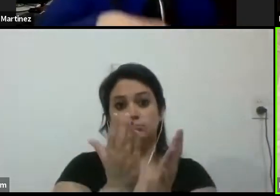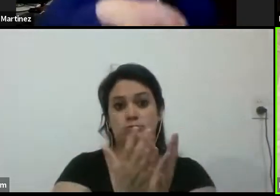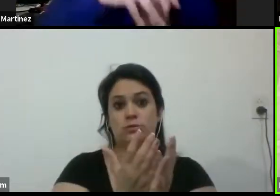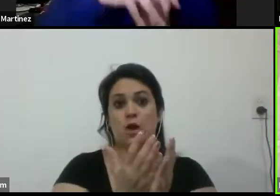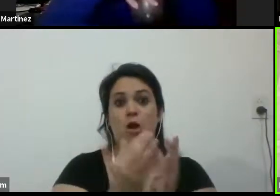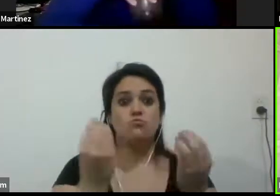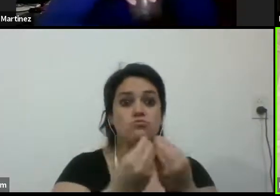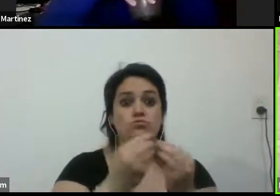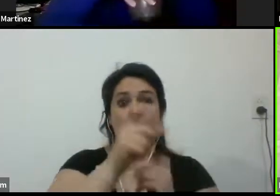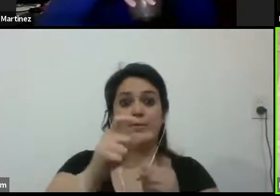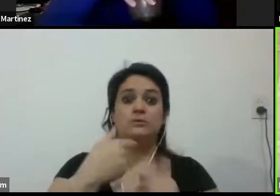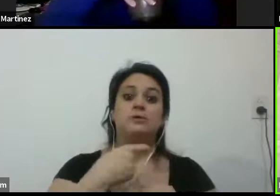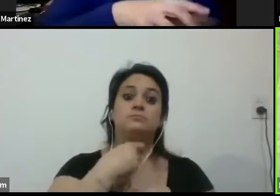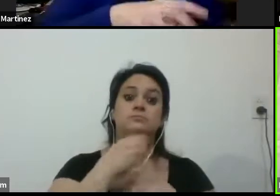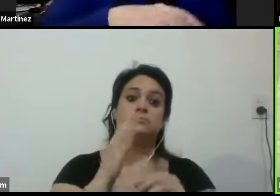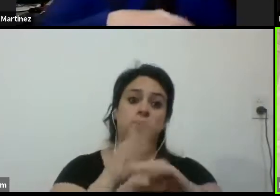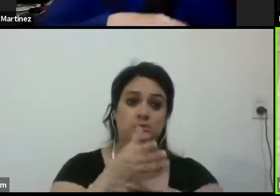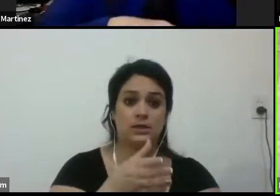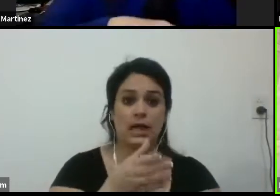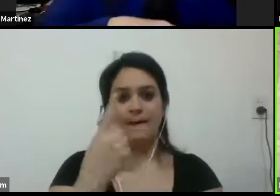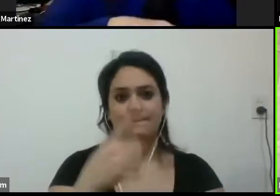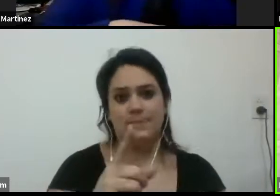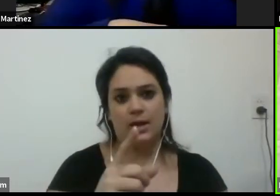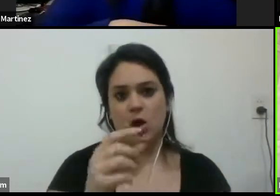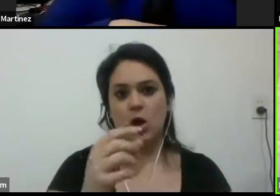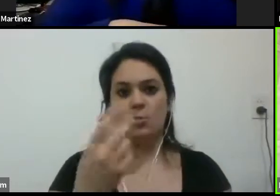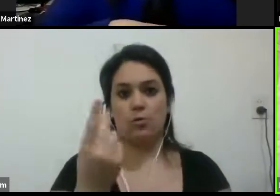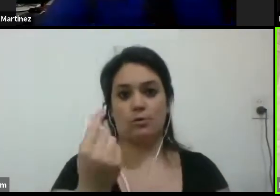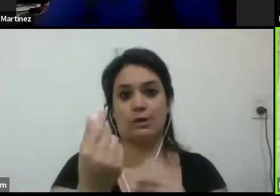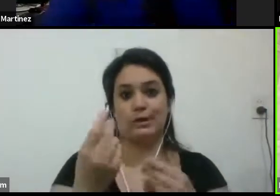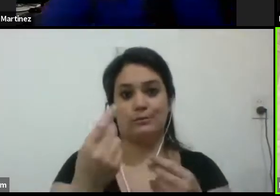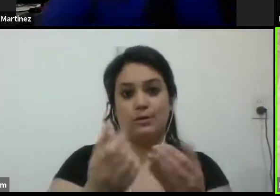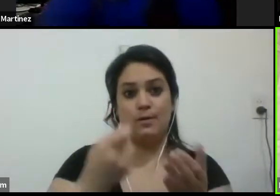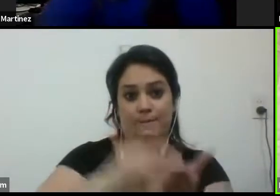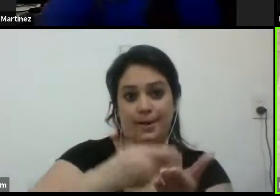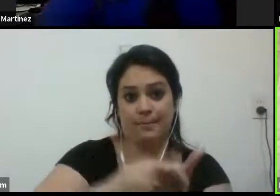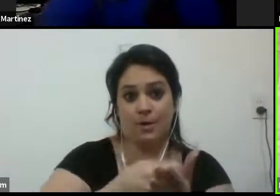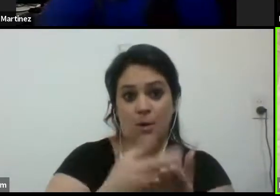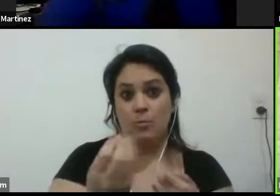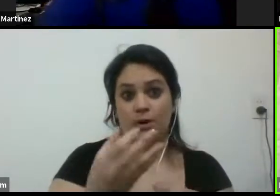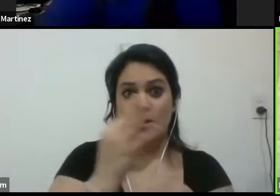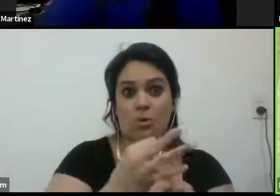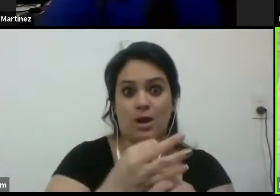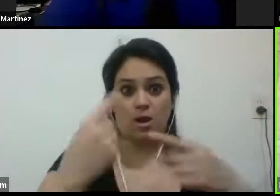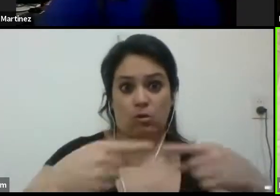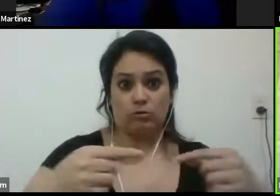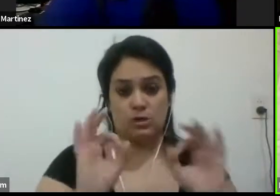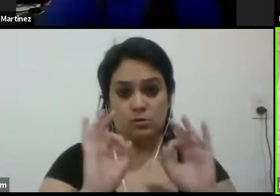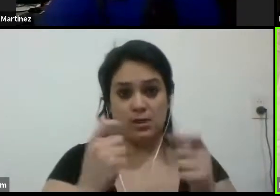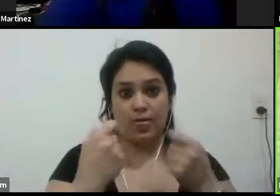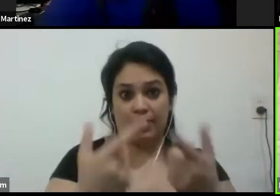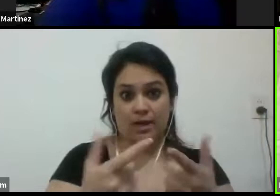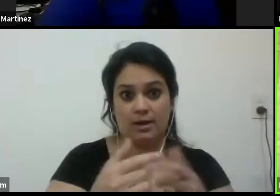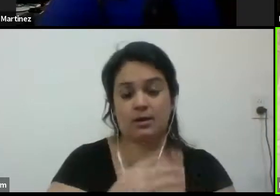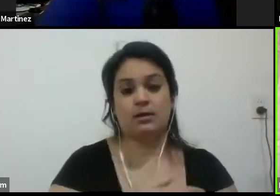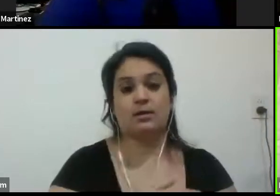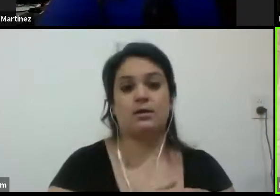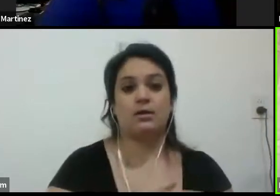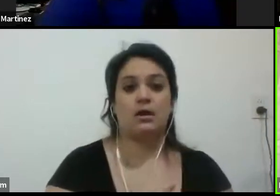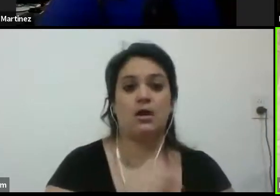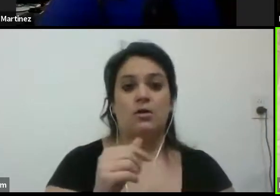personas han querido acceder pero por cuestiones de costos dado que la escuela le da toda la materia prima resulta ciertamente